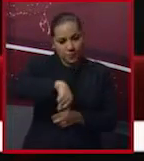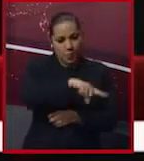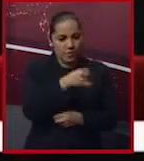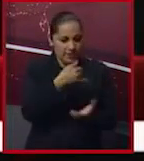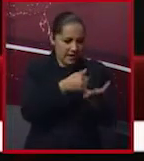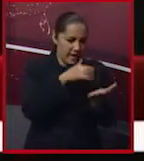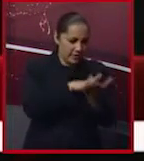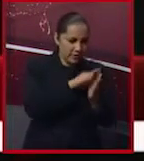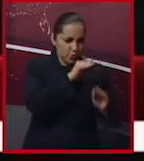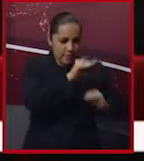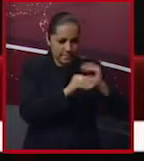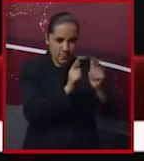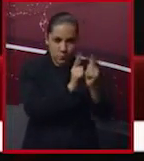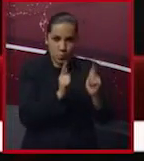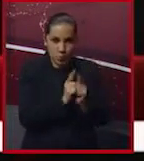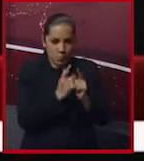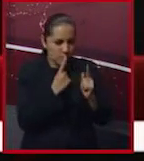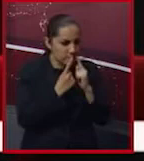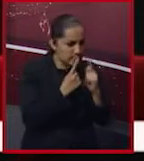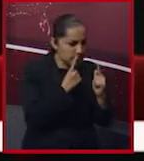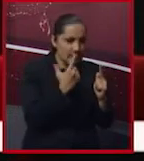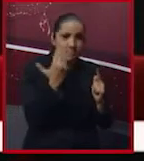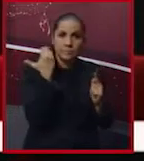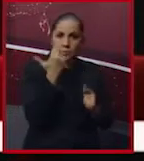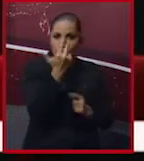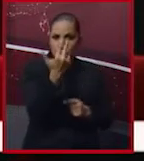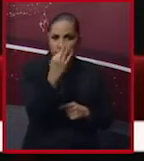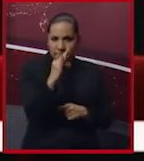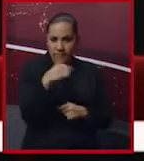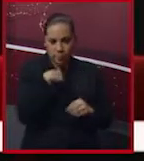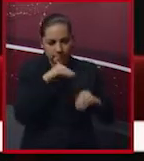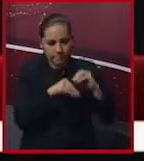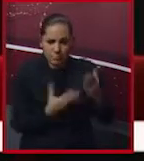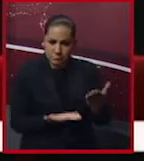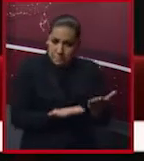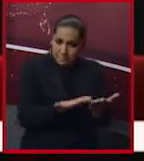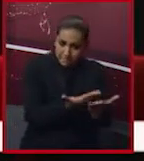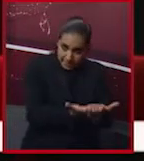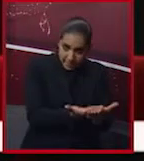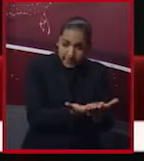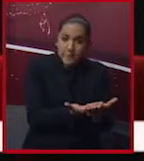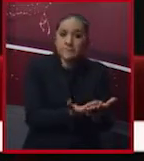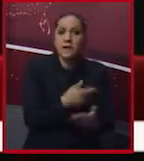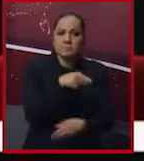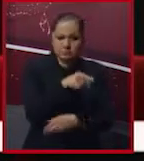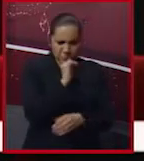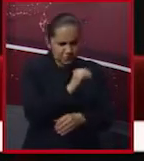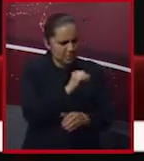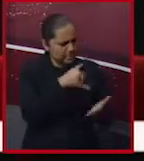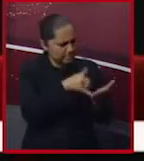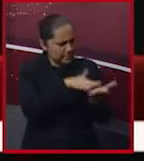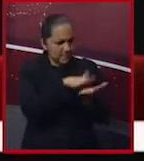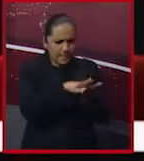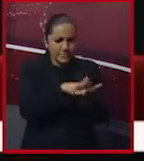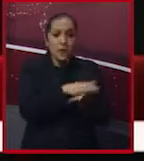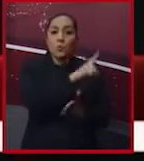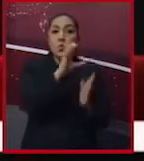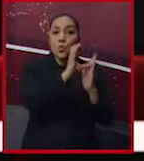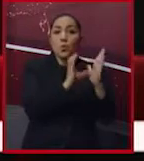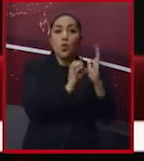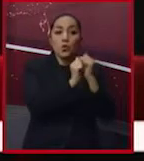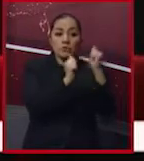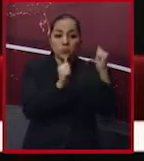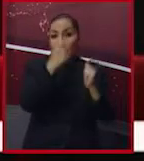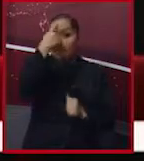que acabamos de hacer apenas el 8 de febrero, editamos y se distribuyó la Constitución para